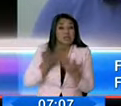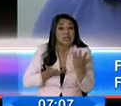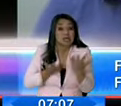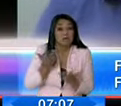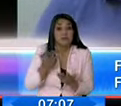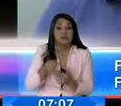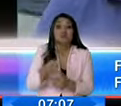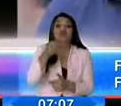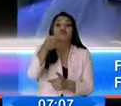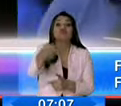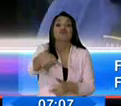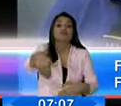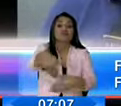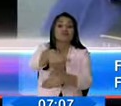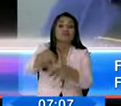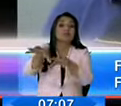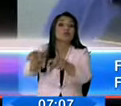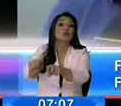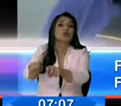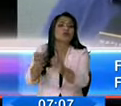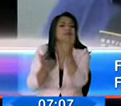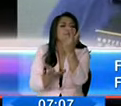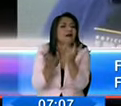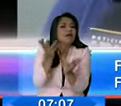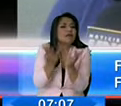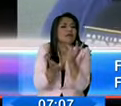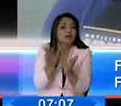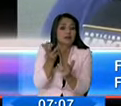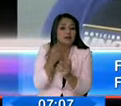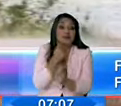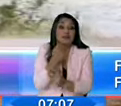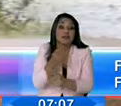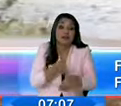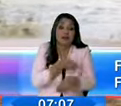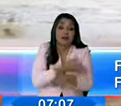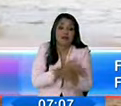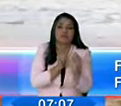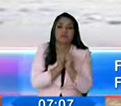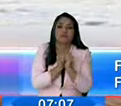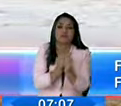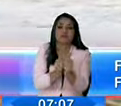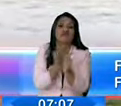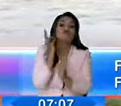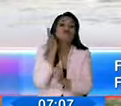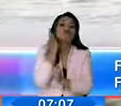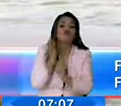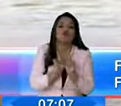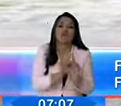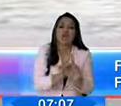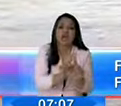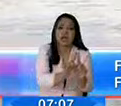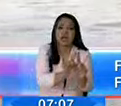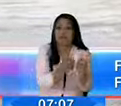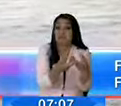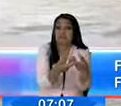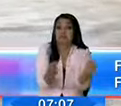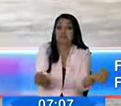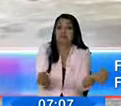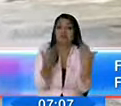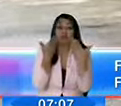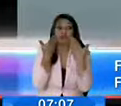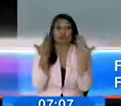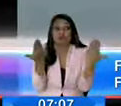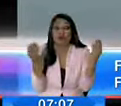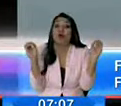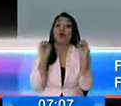haber sido secuestrado. Supuestamente lo vieron acompañado de una mujer. Pero ¿qué rumbo tomaron? Como que nadie sabe. ¿O no quieren